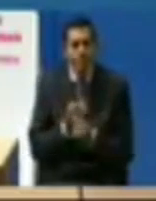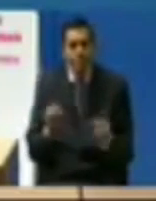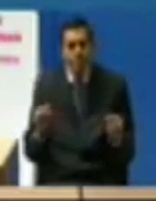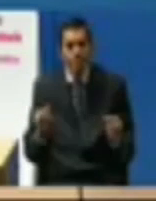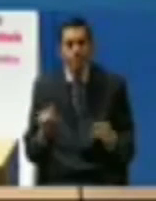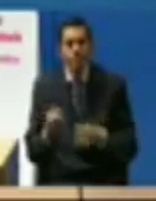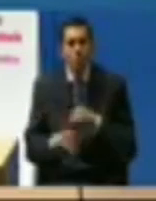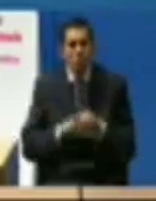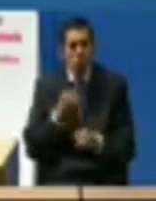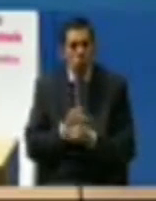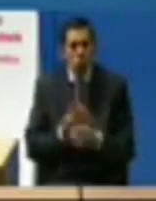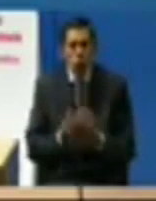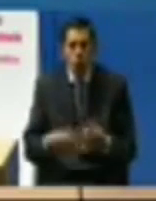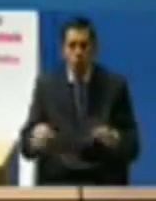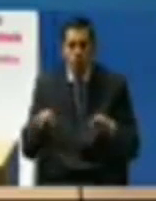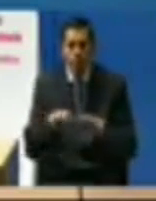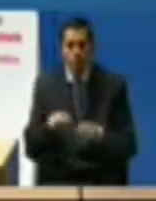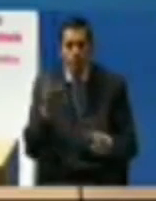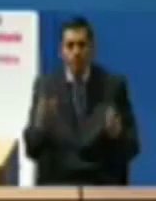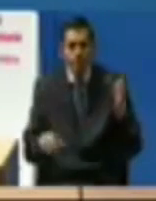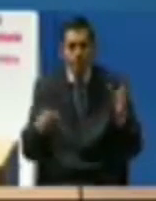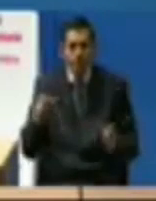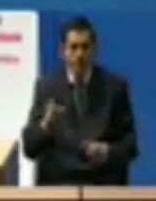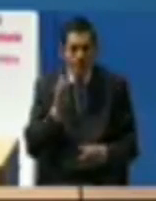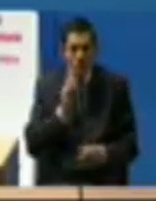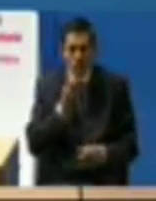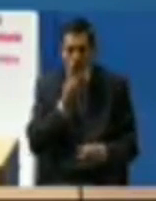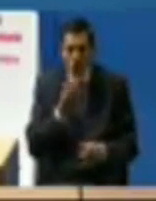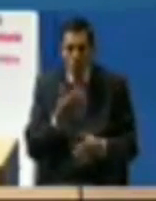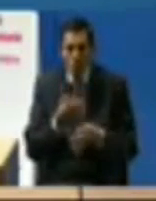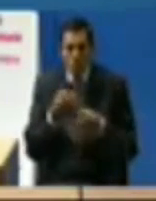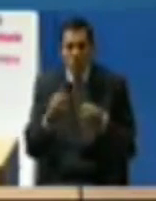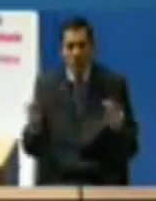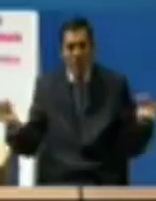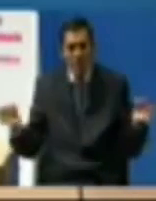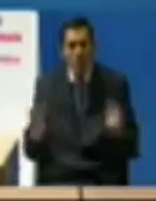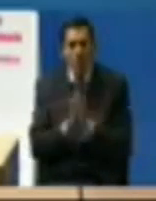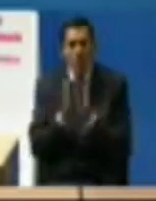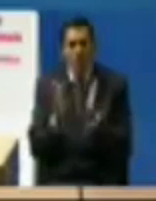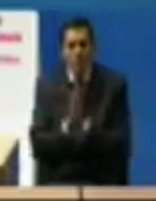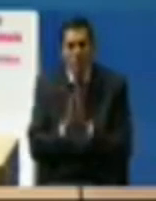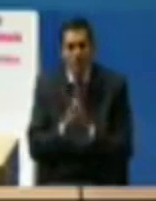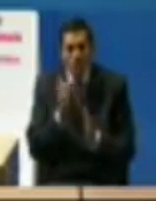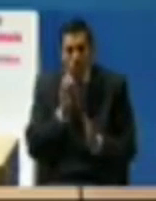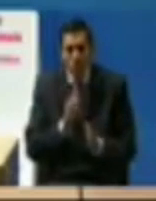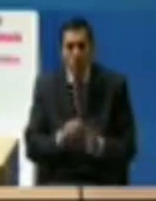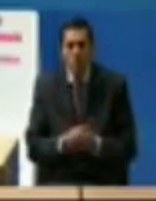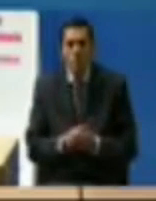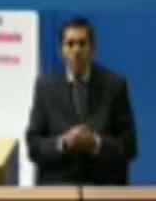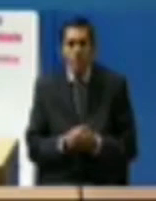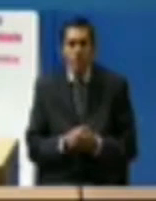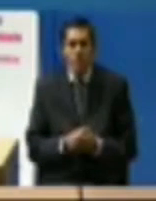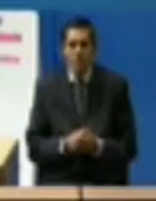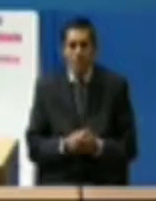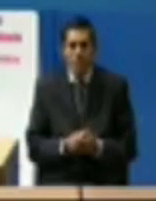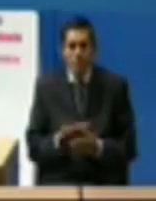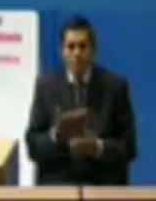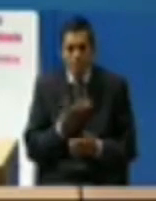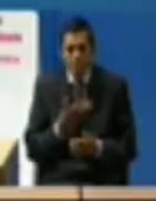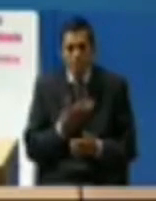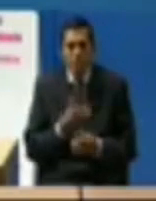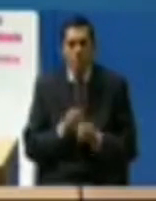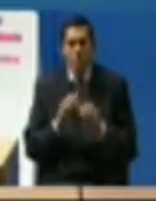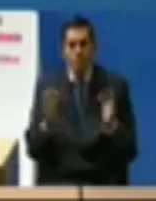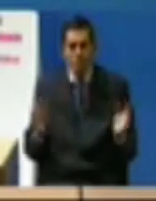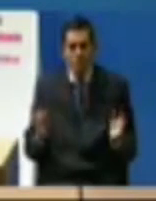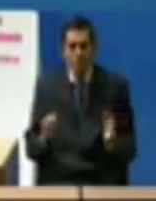de la elaboración de estadísticas de género para promover la participación de las mujeres. Hay que tener en claro que sin este